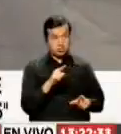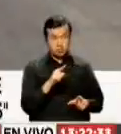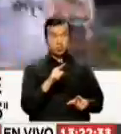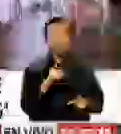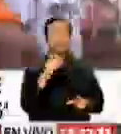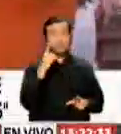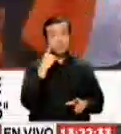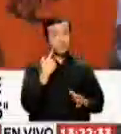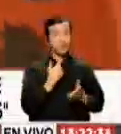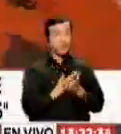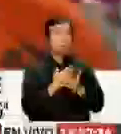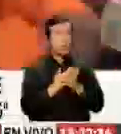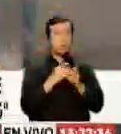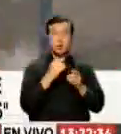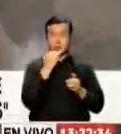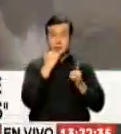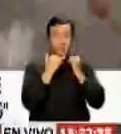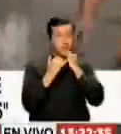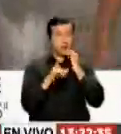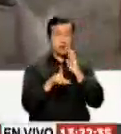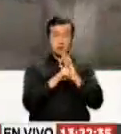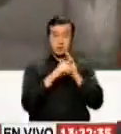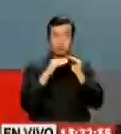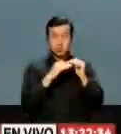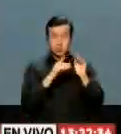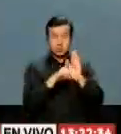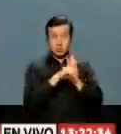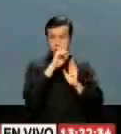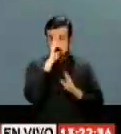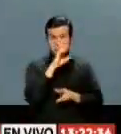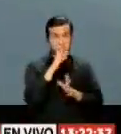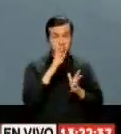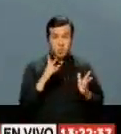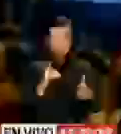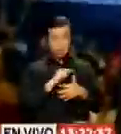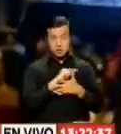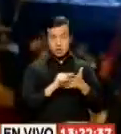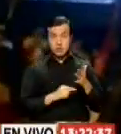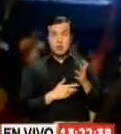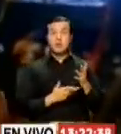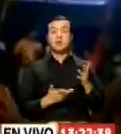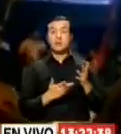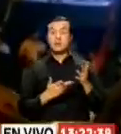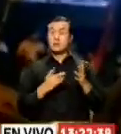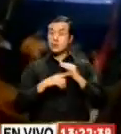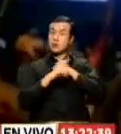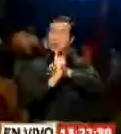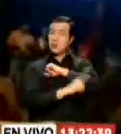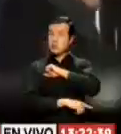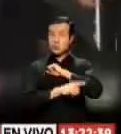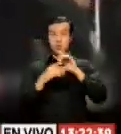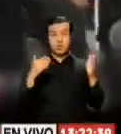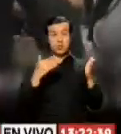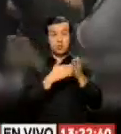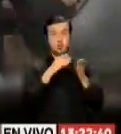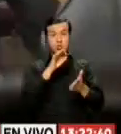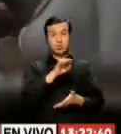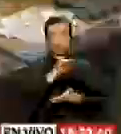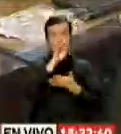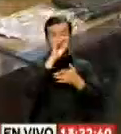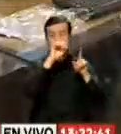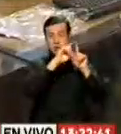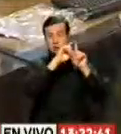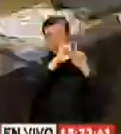De comprobarse que el movimiento infringió el Código de la Democracia en cualquiera de sus artículos, la sanción será contra el representante